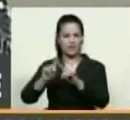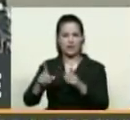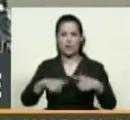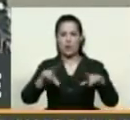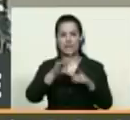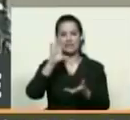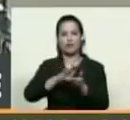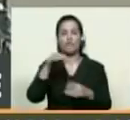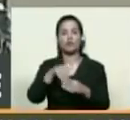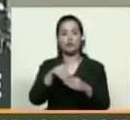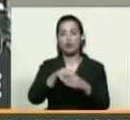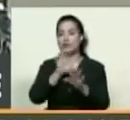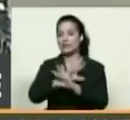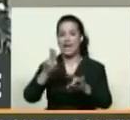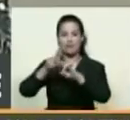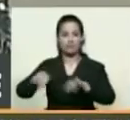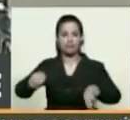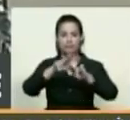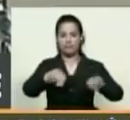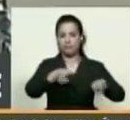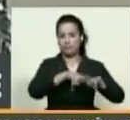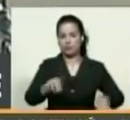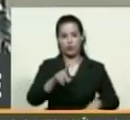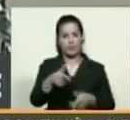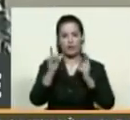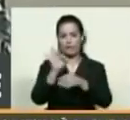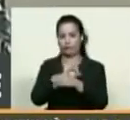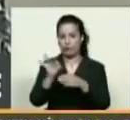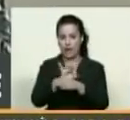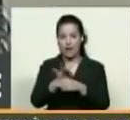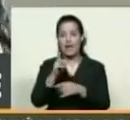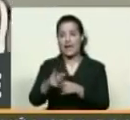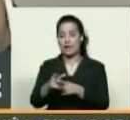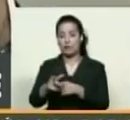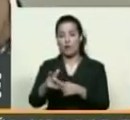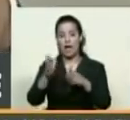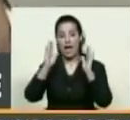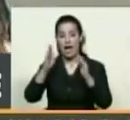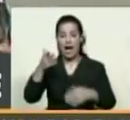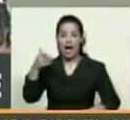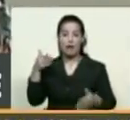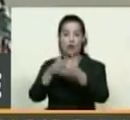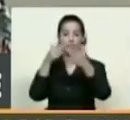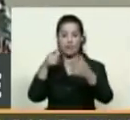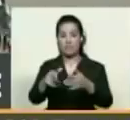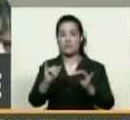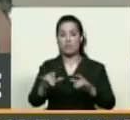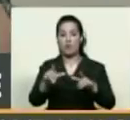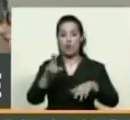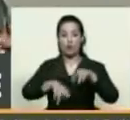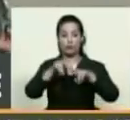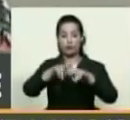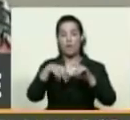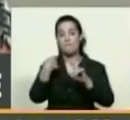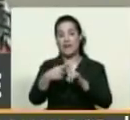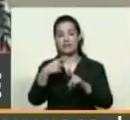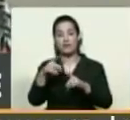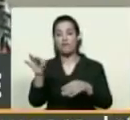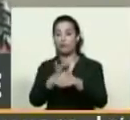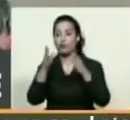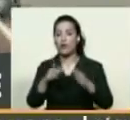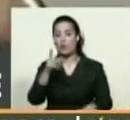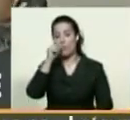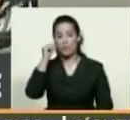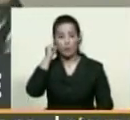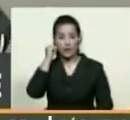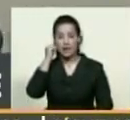invalidados para funcionar, con ataques que fueron contra, como dije, las infraestructuras, contra los funcionarios y las